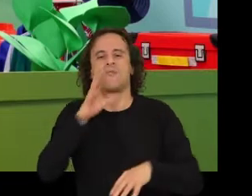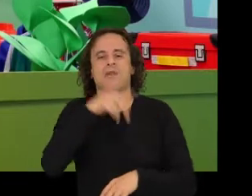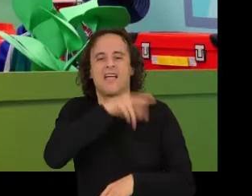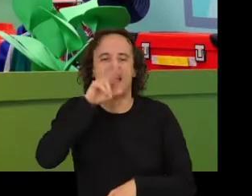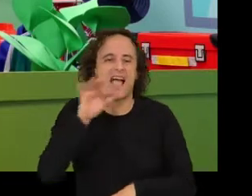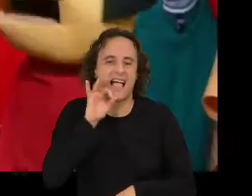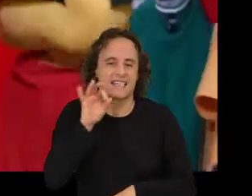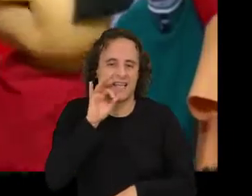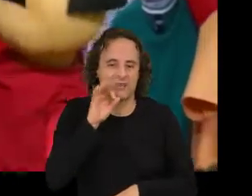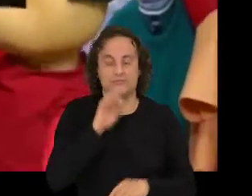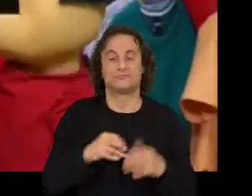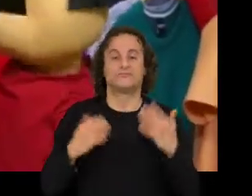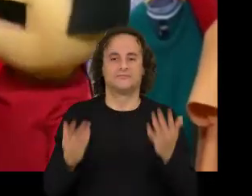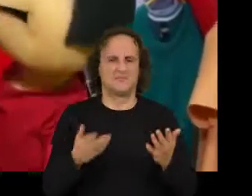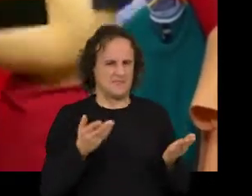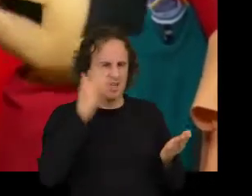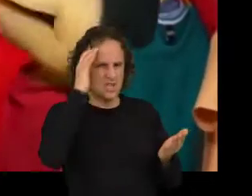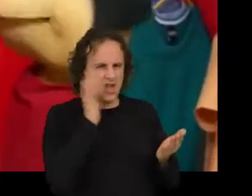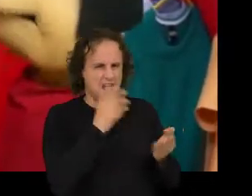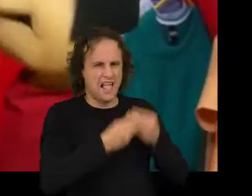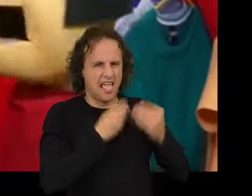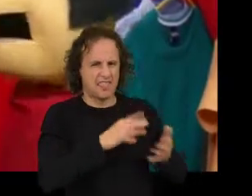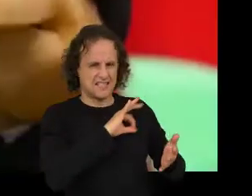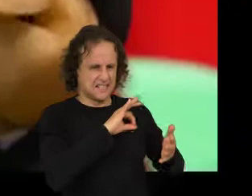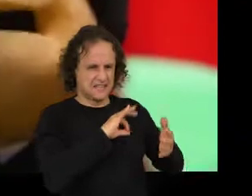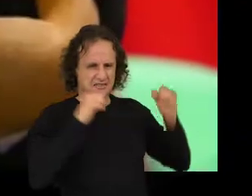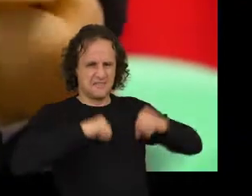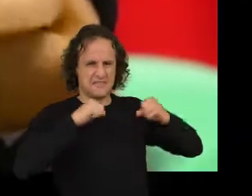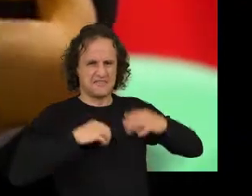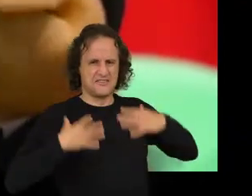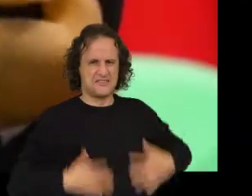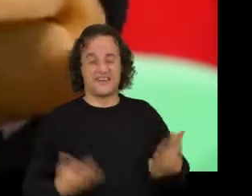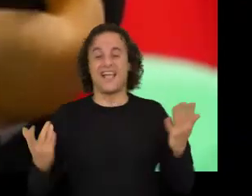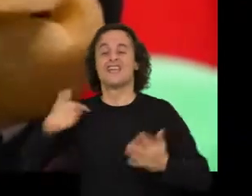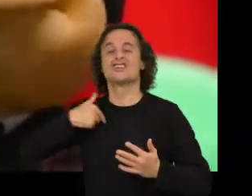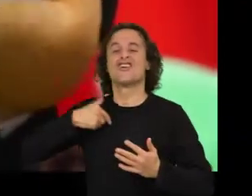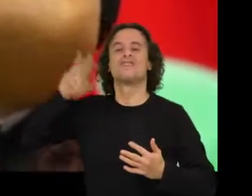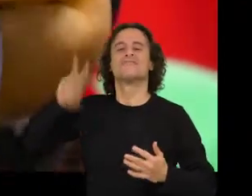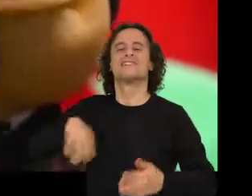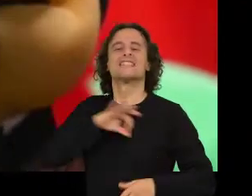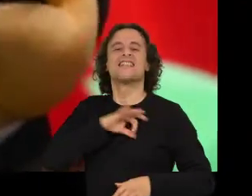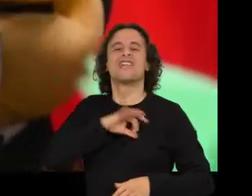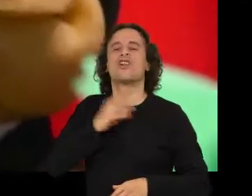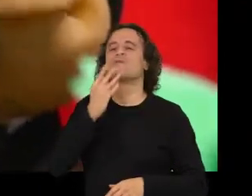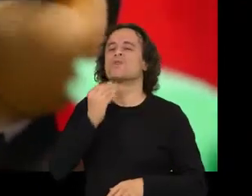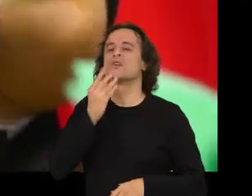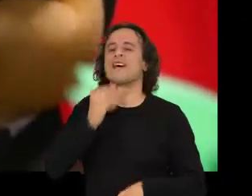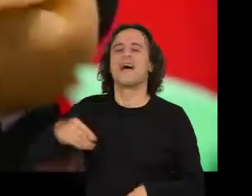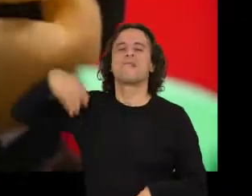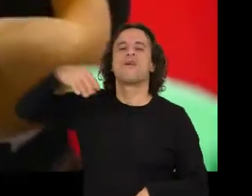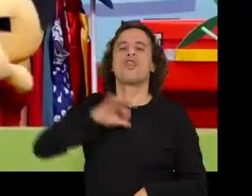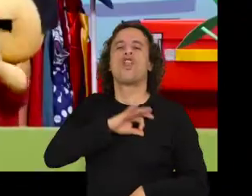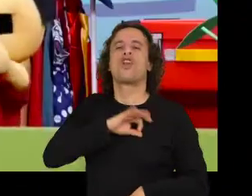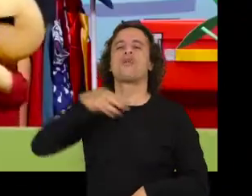galego. Sonia, que faz vestida de señor? Son o señor Murguía, don Manuel